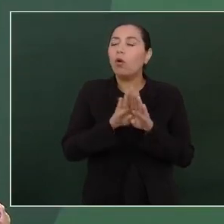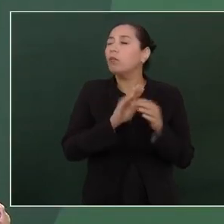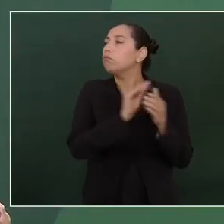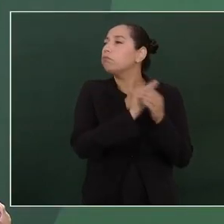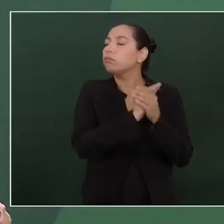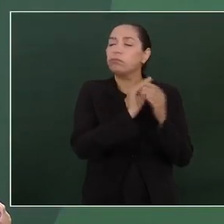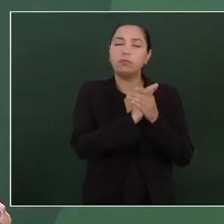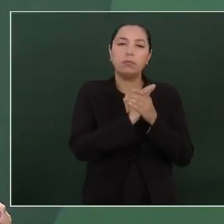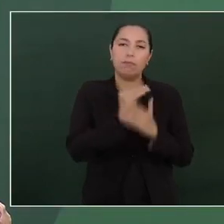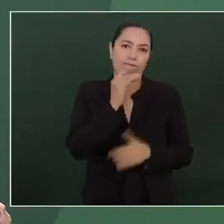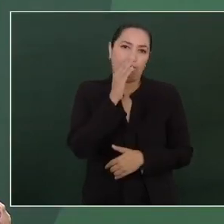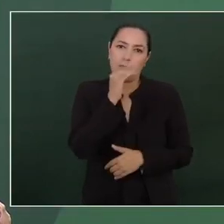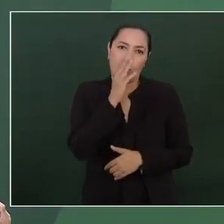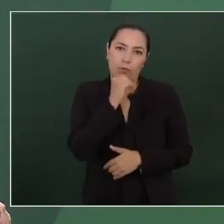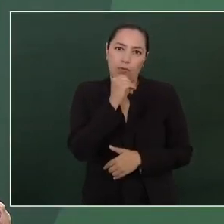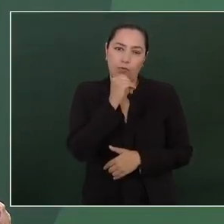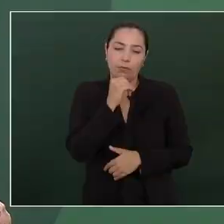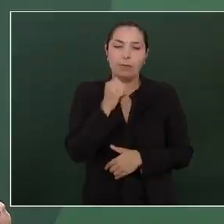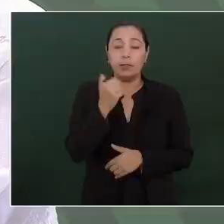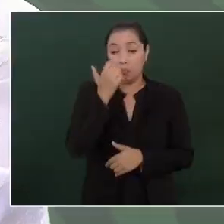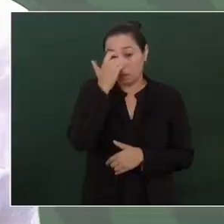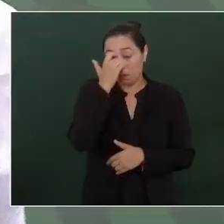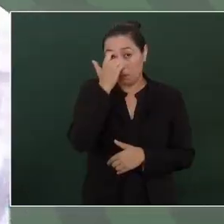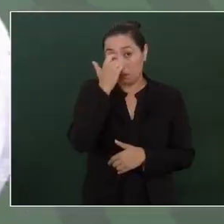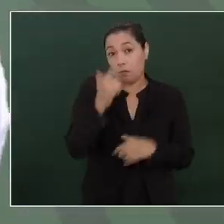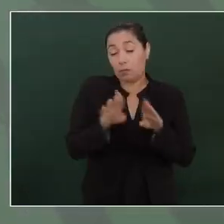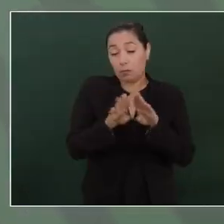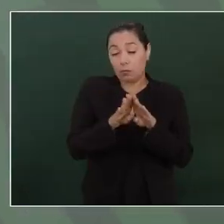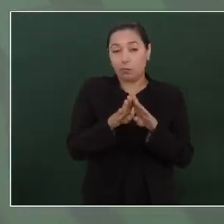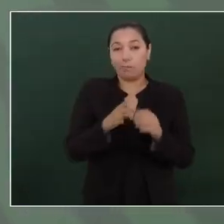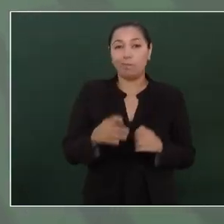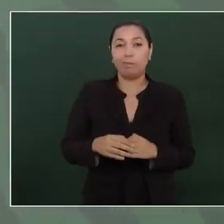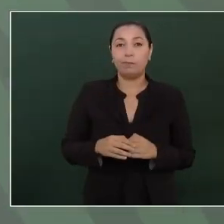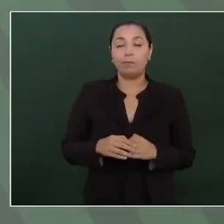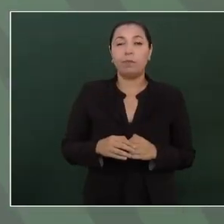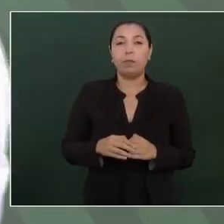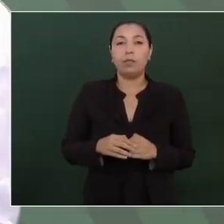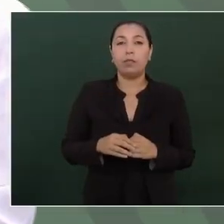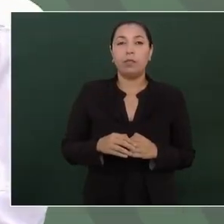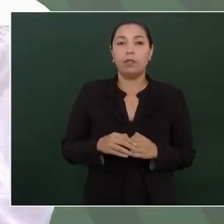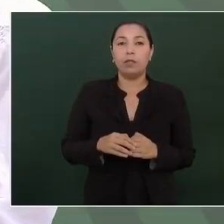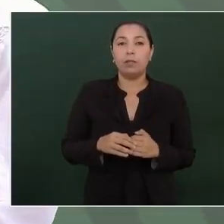no podemos de ninguna manera